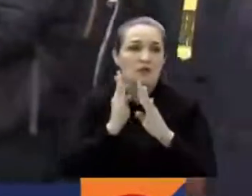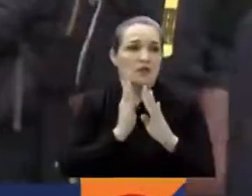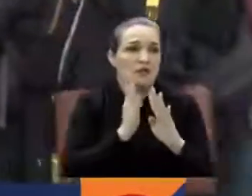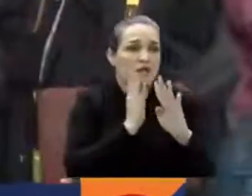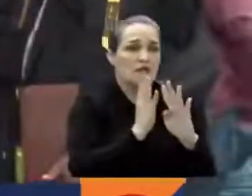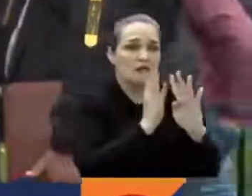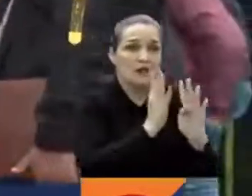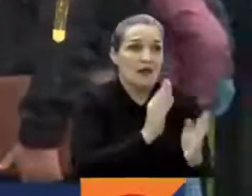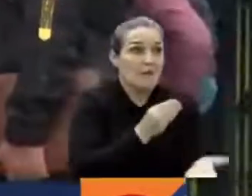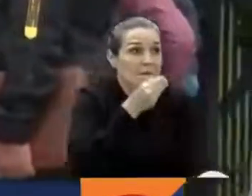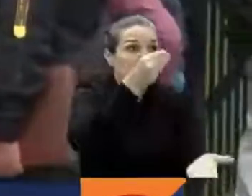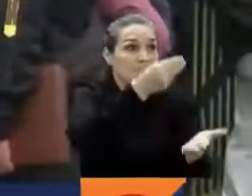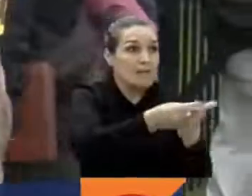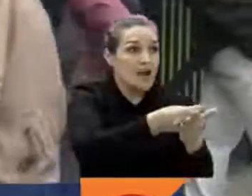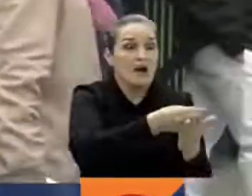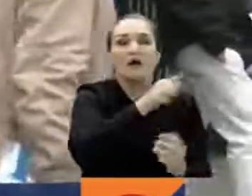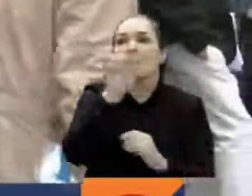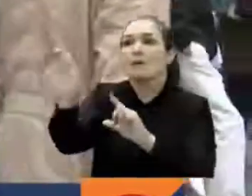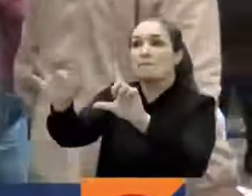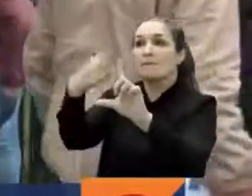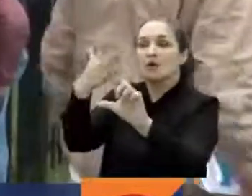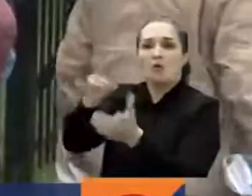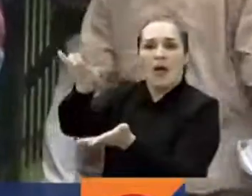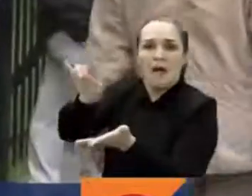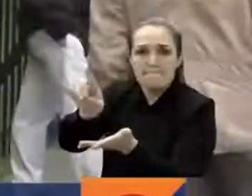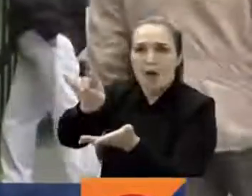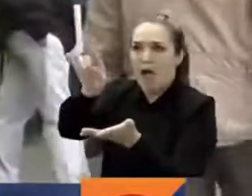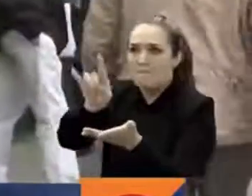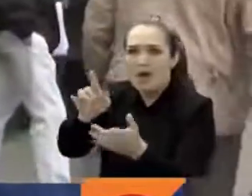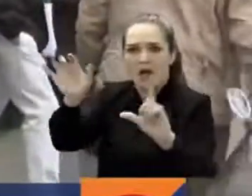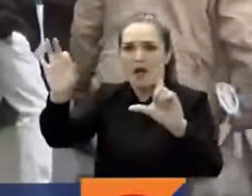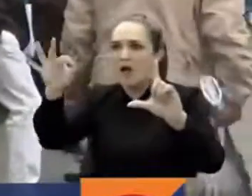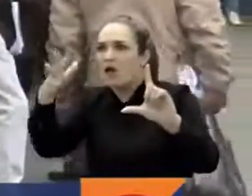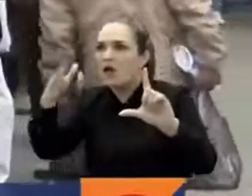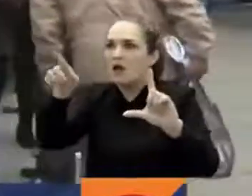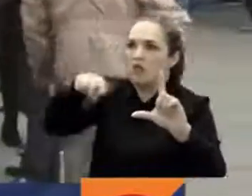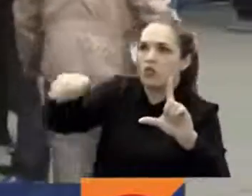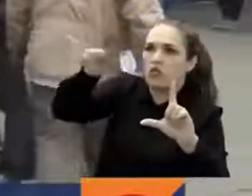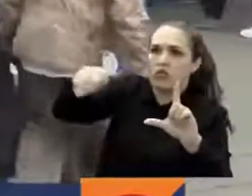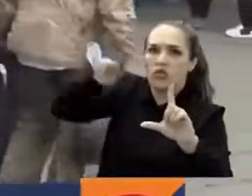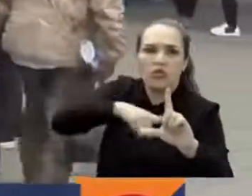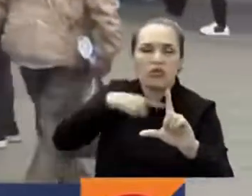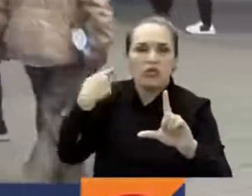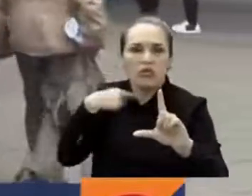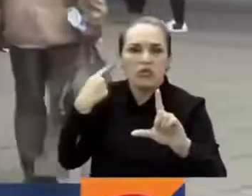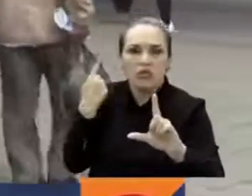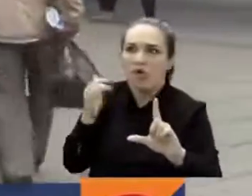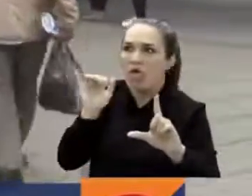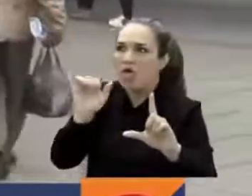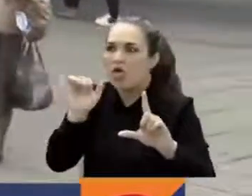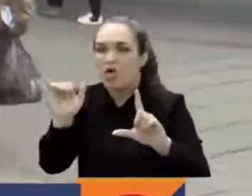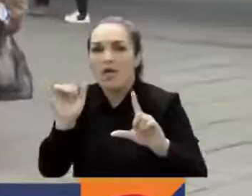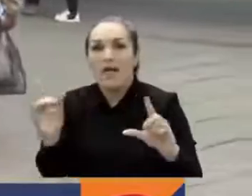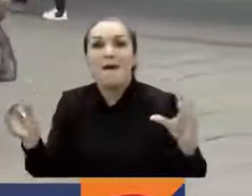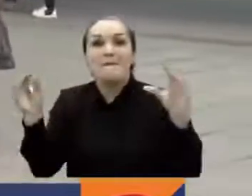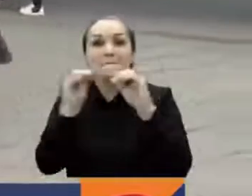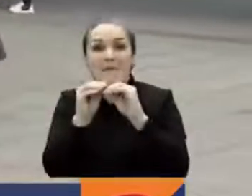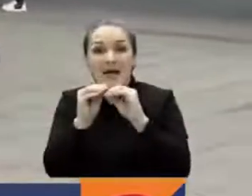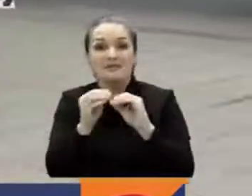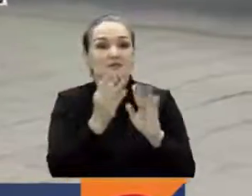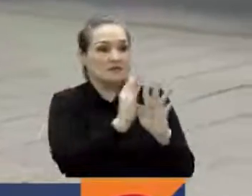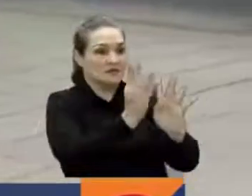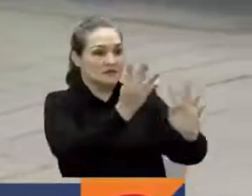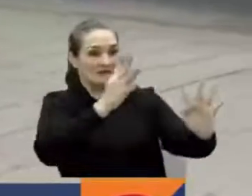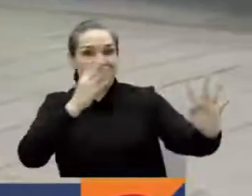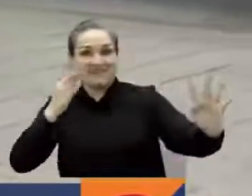impuesto predial de manera virtual, pues no les carga la página. Además, uno de los mayores problemas también es que no alcanzan las fichas para poder obtener